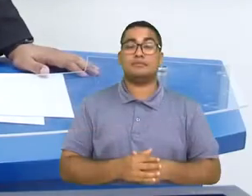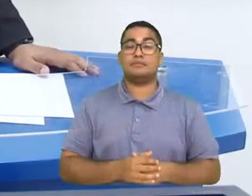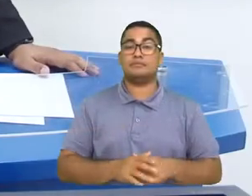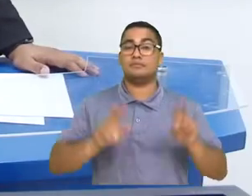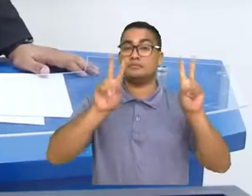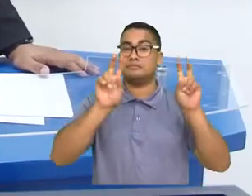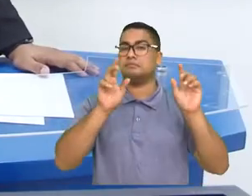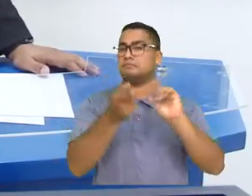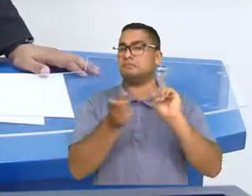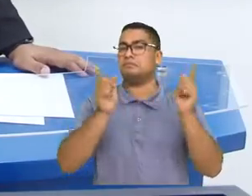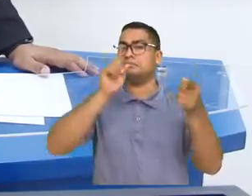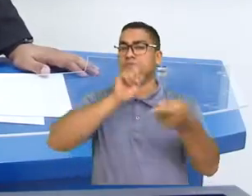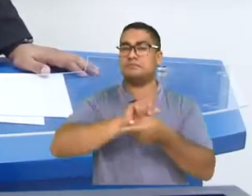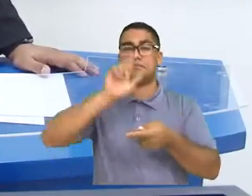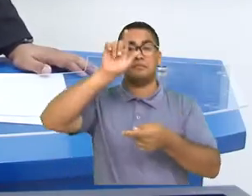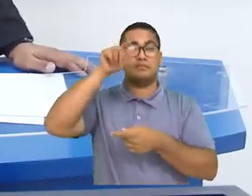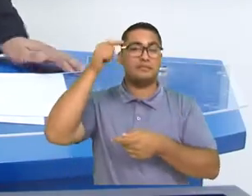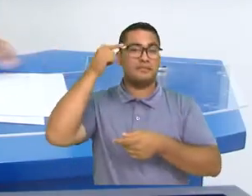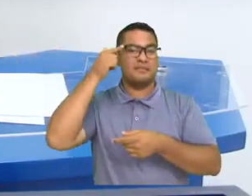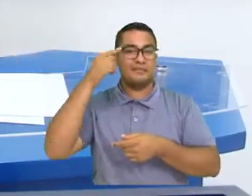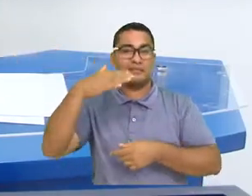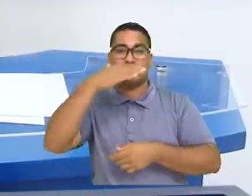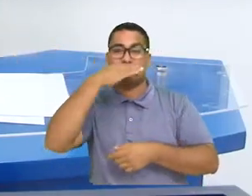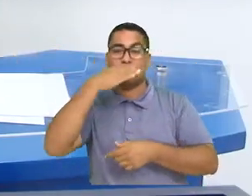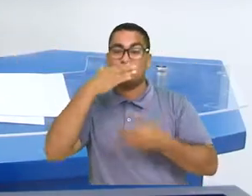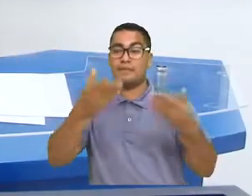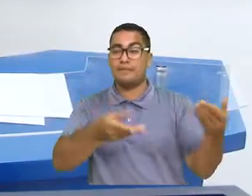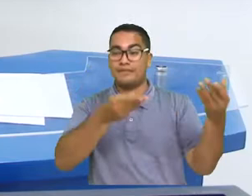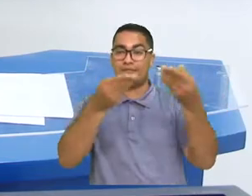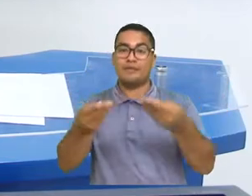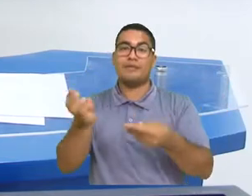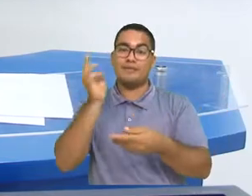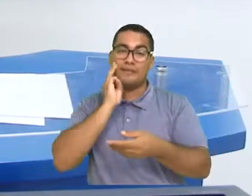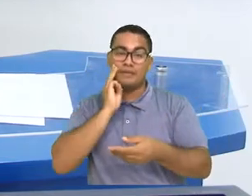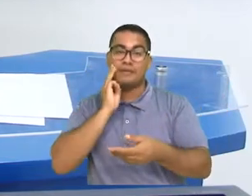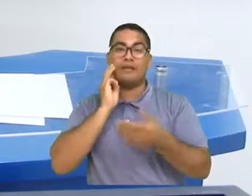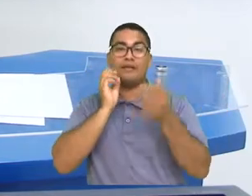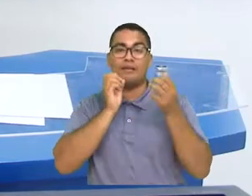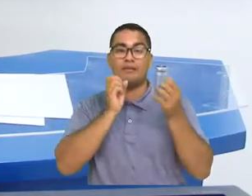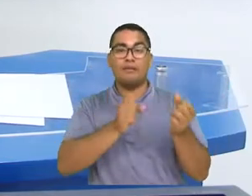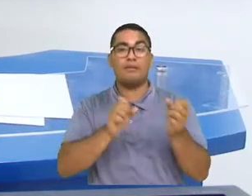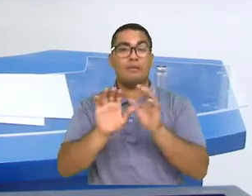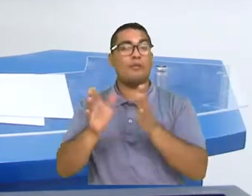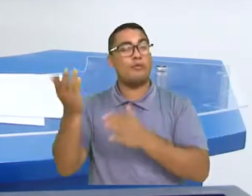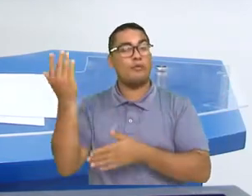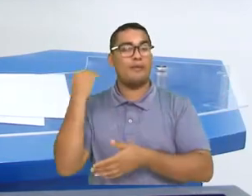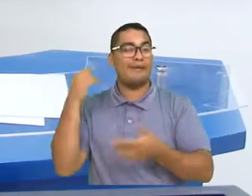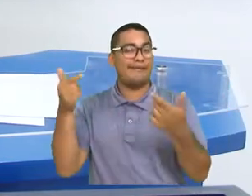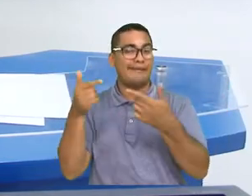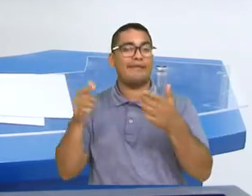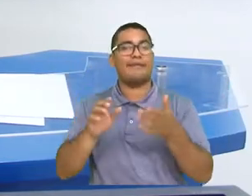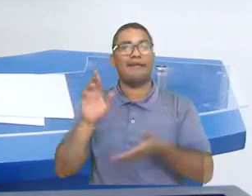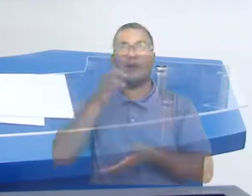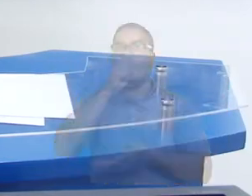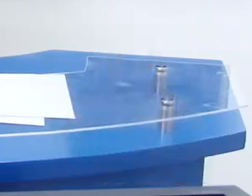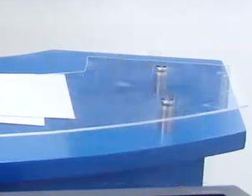Cambiamos de tema porque el gobierno sandinista entregó a madres de héroes y mártires paquetes alimenticios. Veamos.